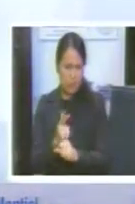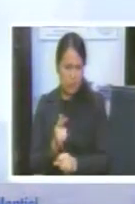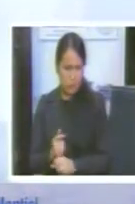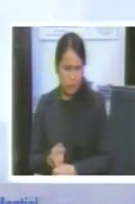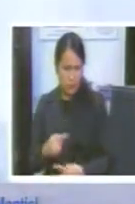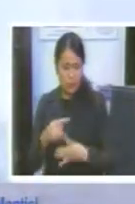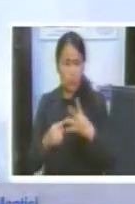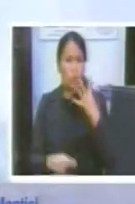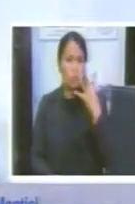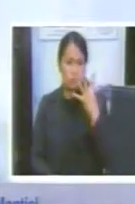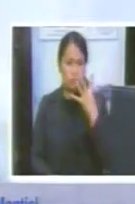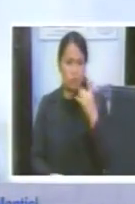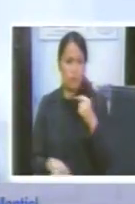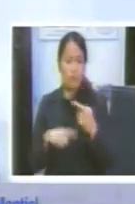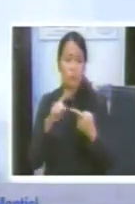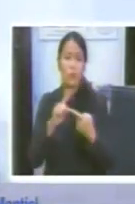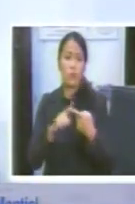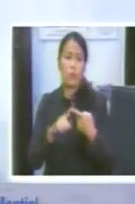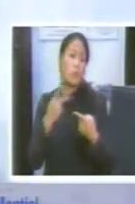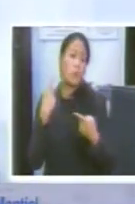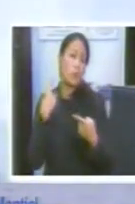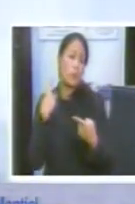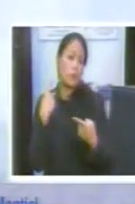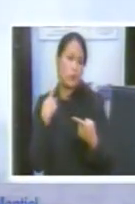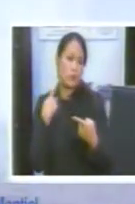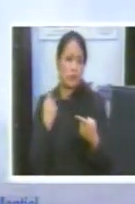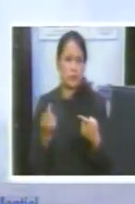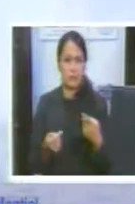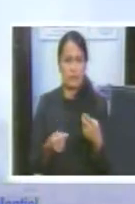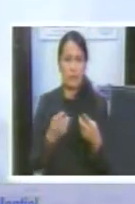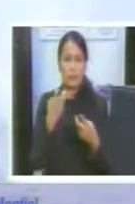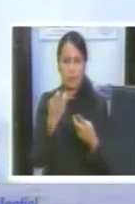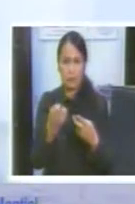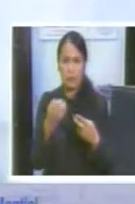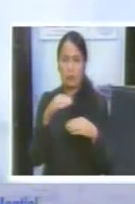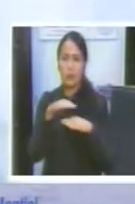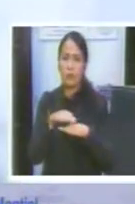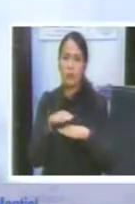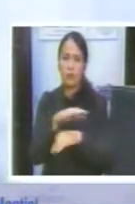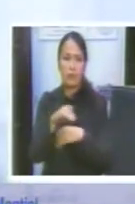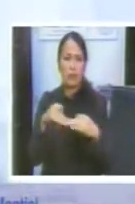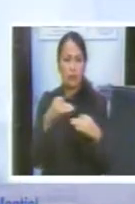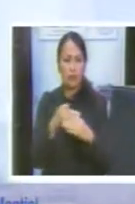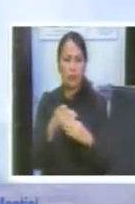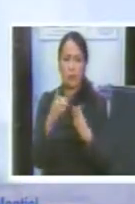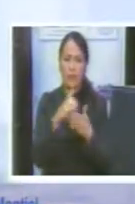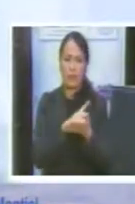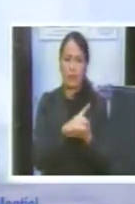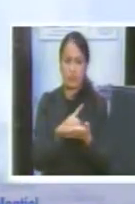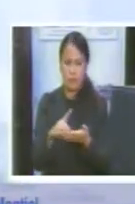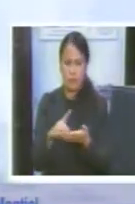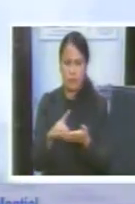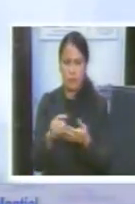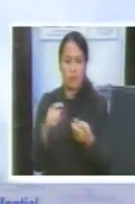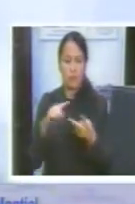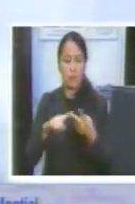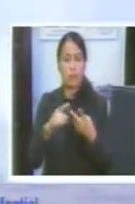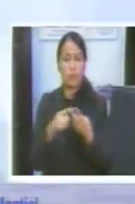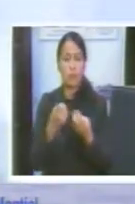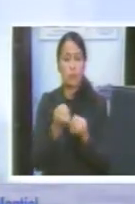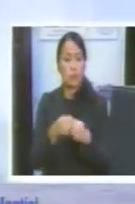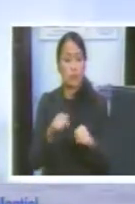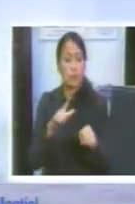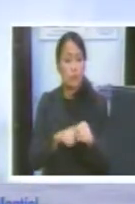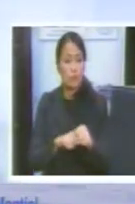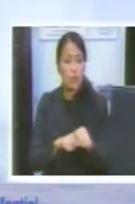cooperación. Uno es político, y es sobre todo reforzar el Estado de Derecho. Uno social, la lucha